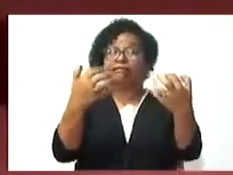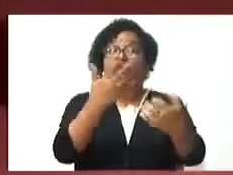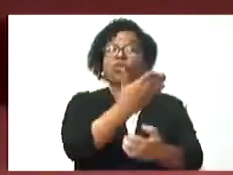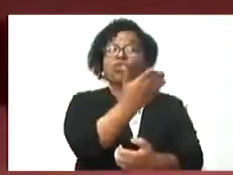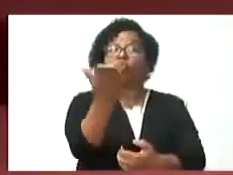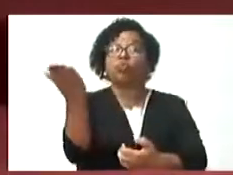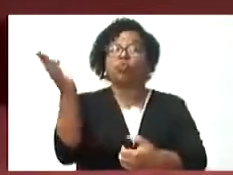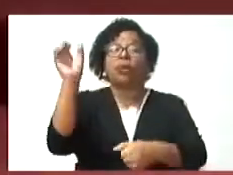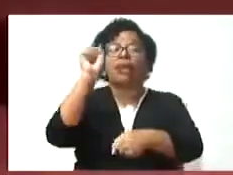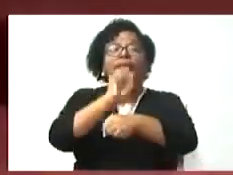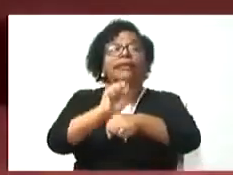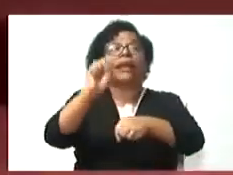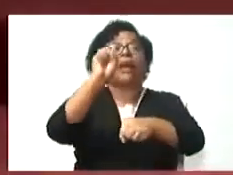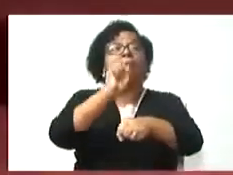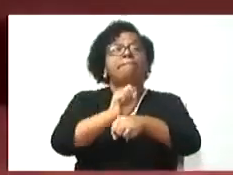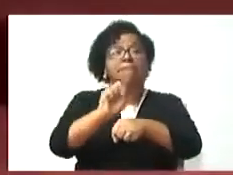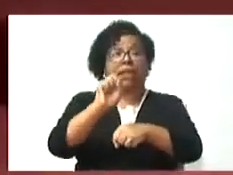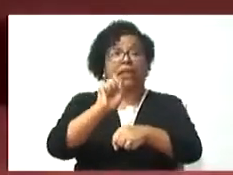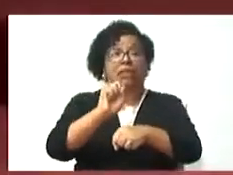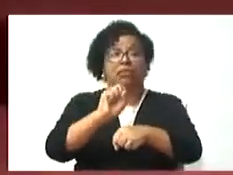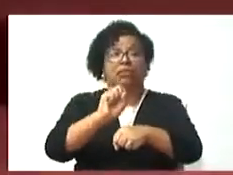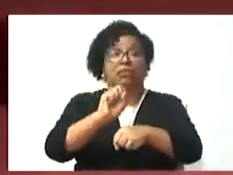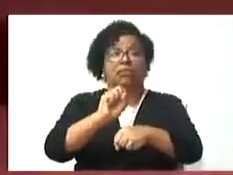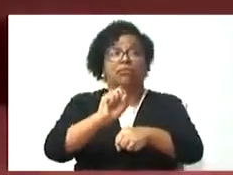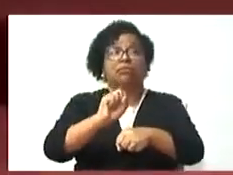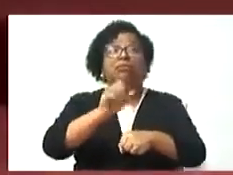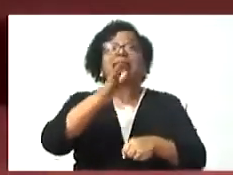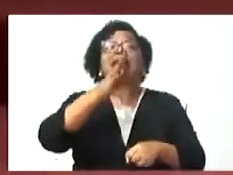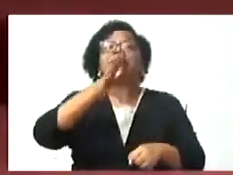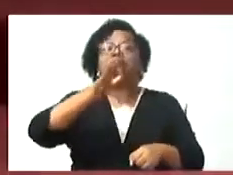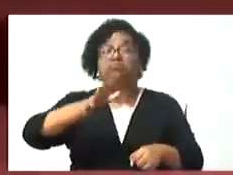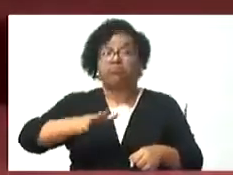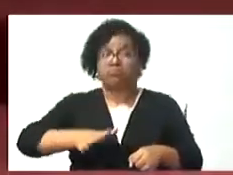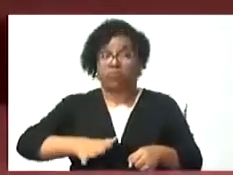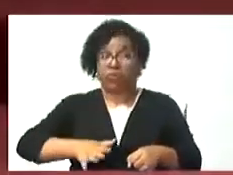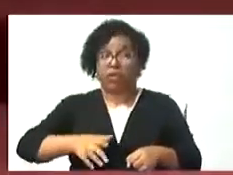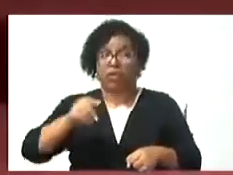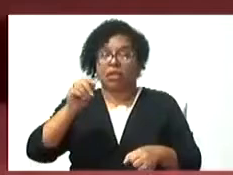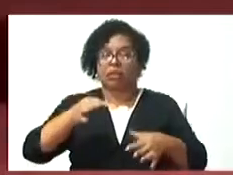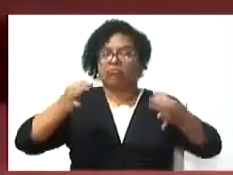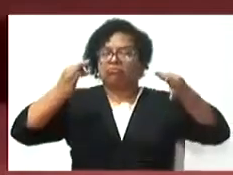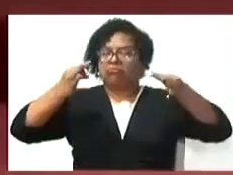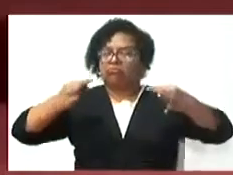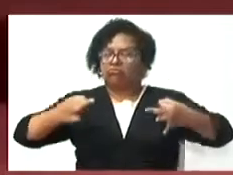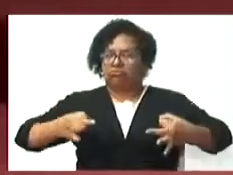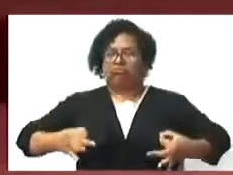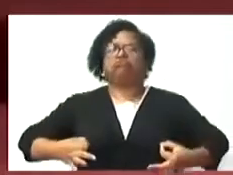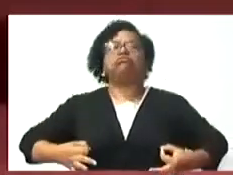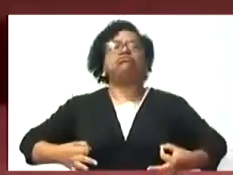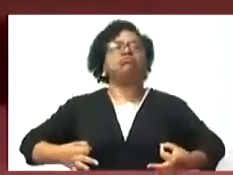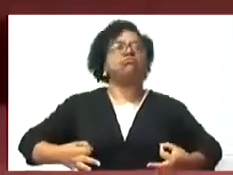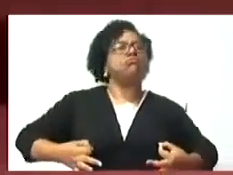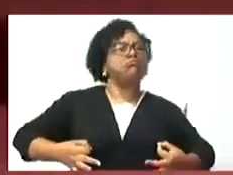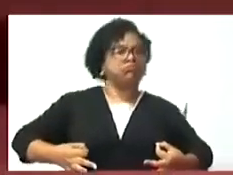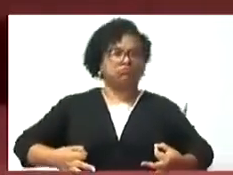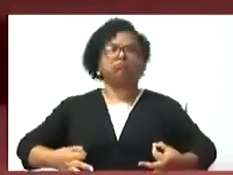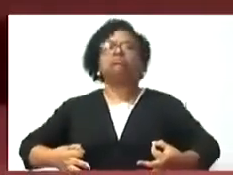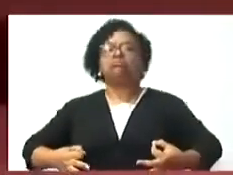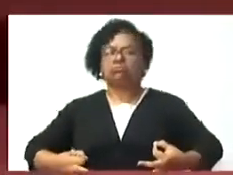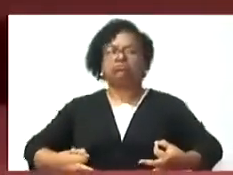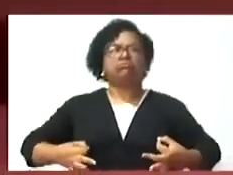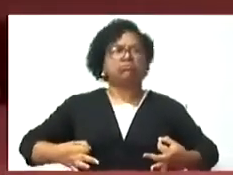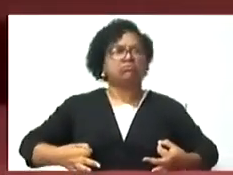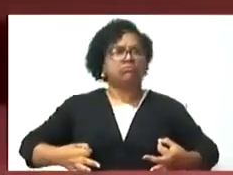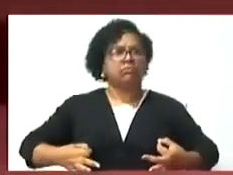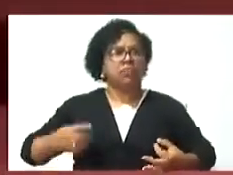trabajo las empleadas de aquí le dan cátedra todas vienen con su uniforme vienen bien vestidas porque